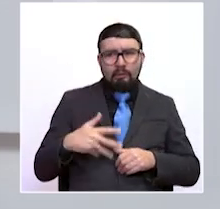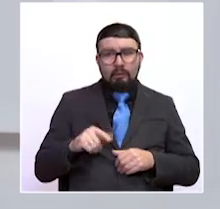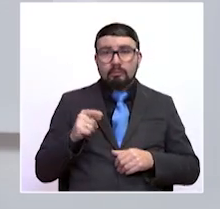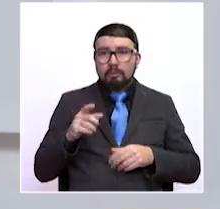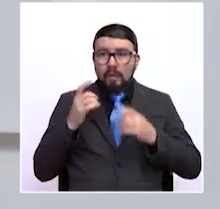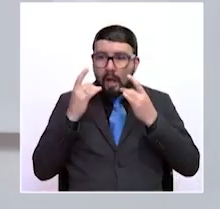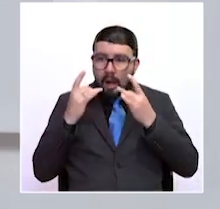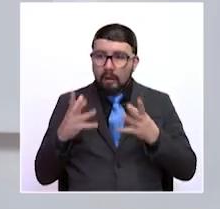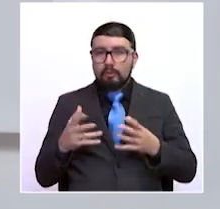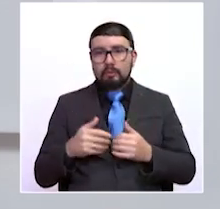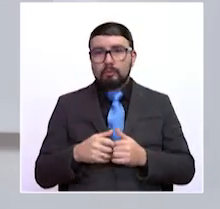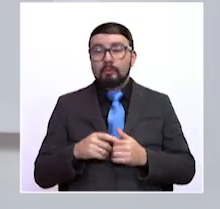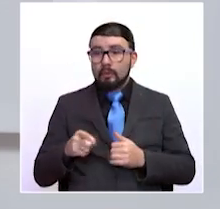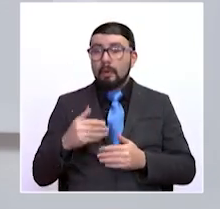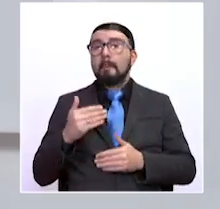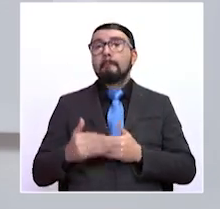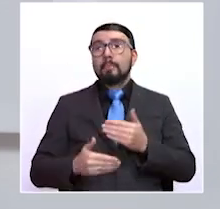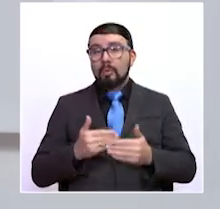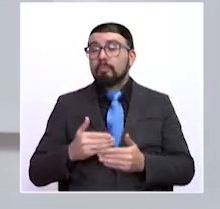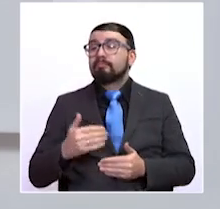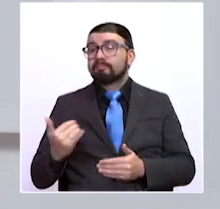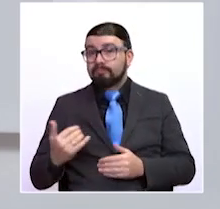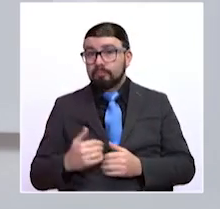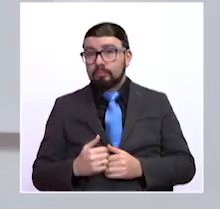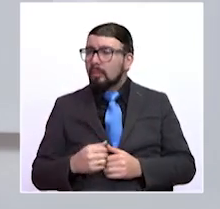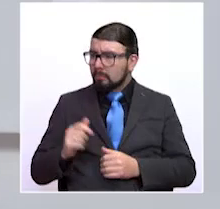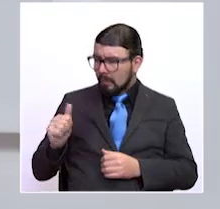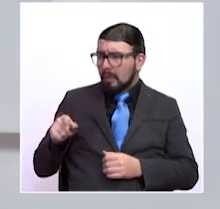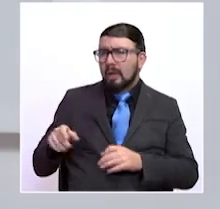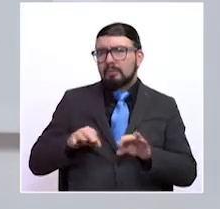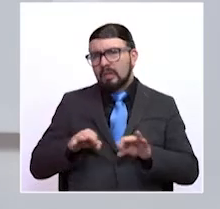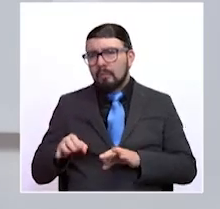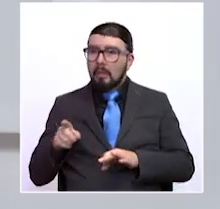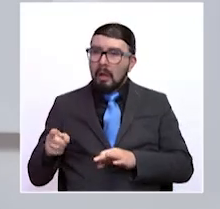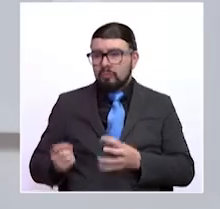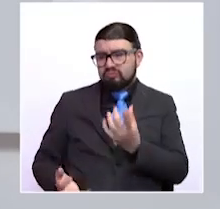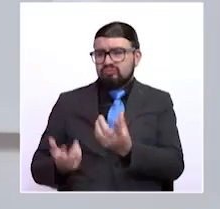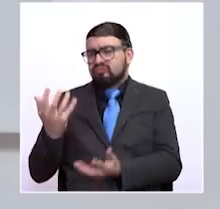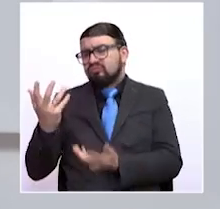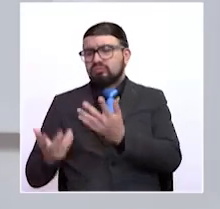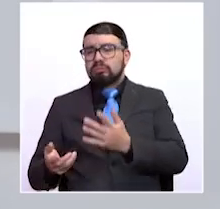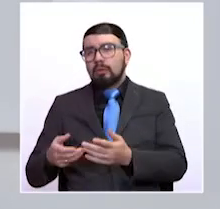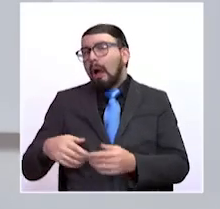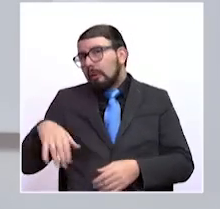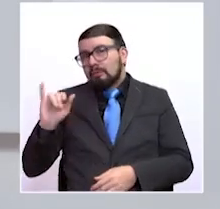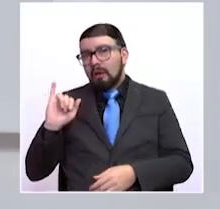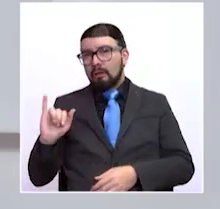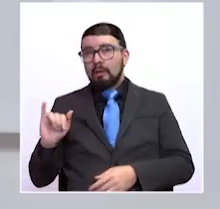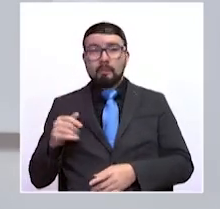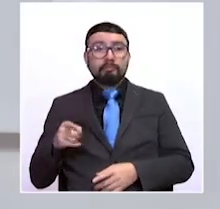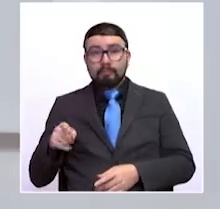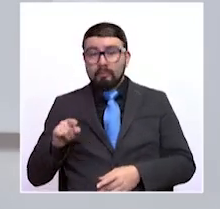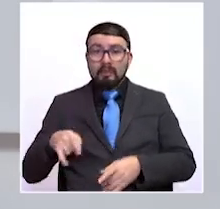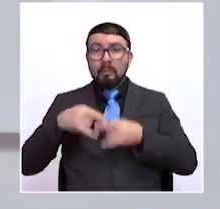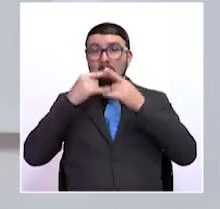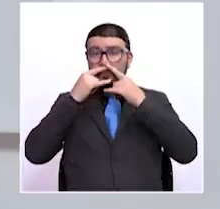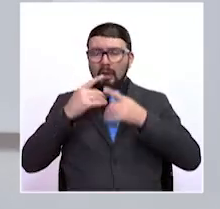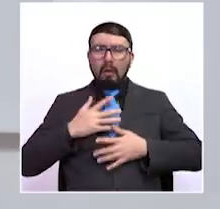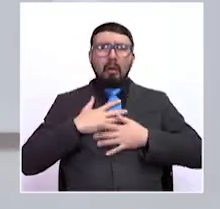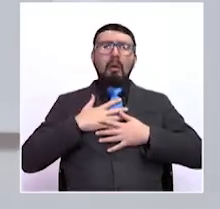gravedad de un proceso de estos. Ella nos explicaba ahora, sí, la medioambiental, hubo el incendio y tal, entonces hasta quemadura respiratoria y